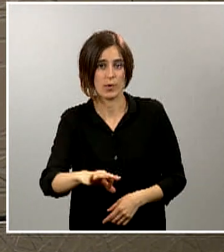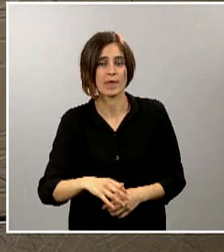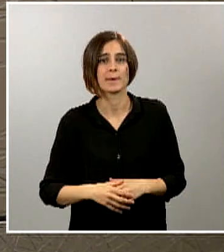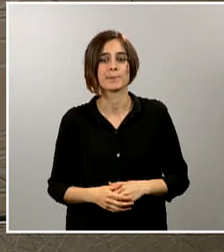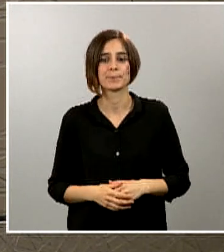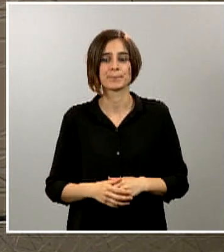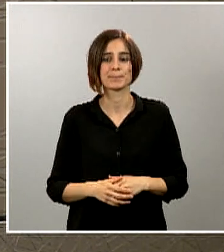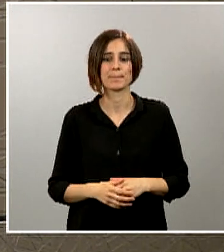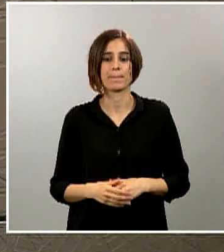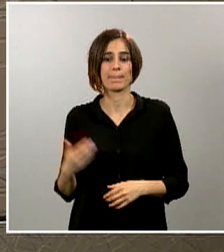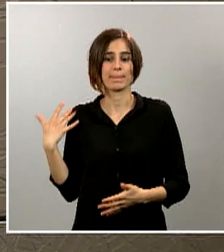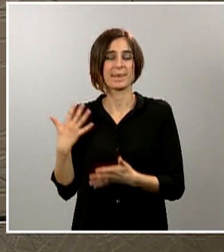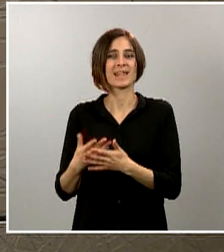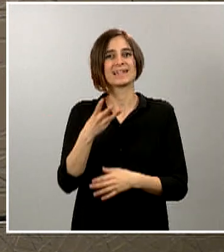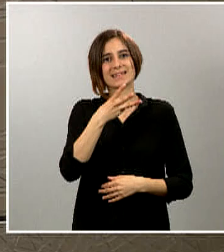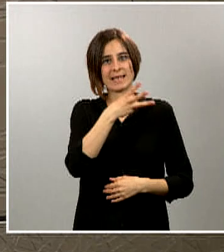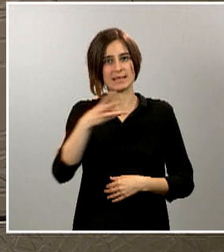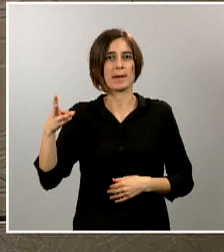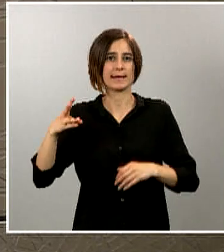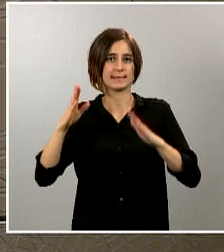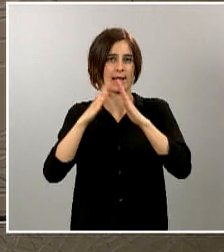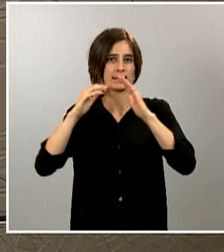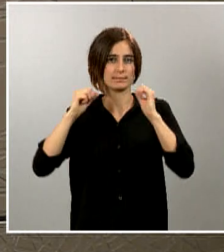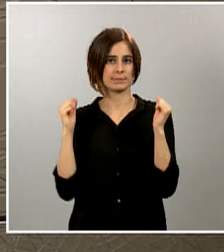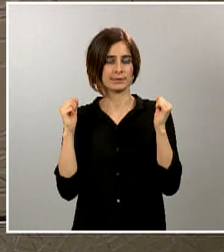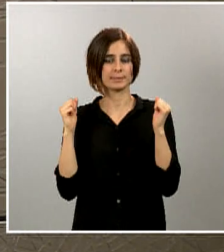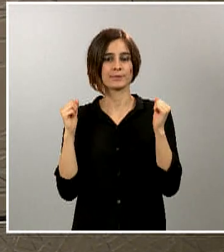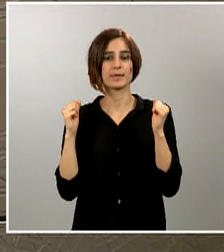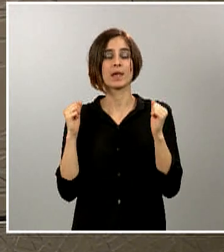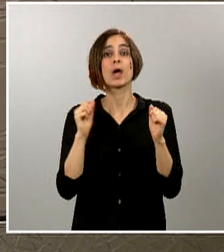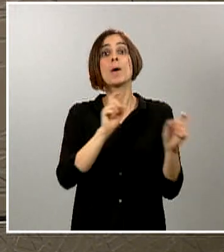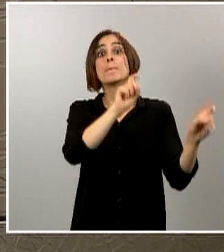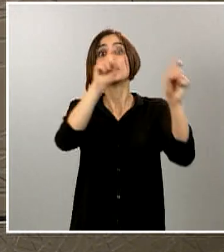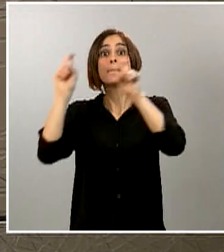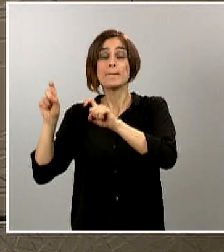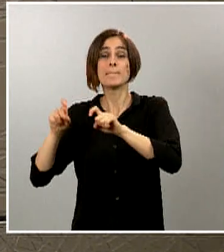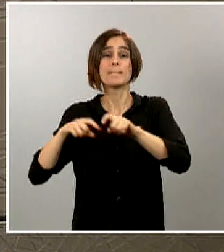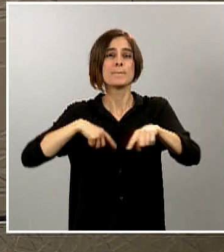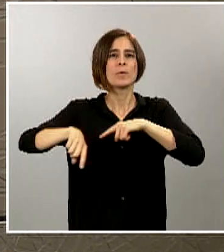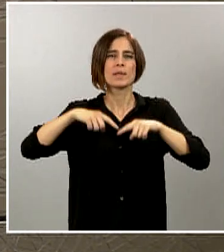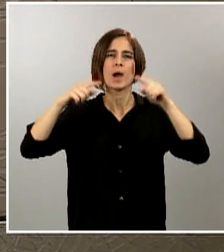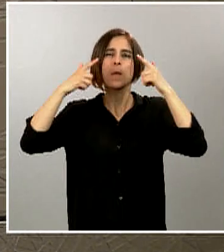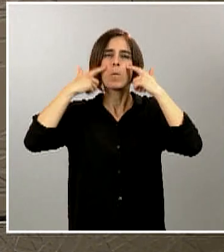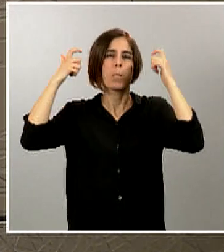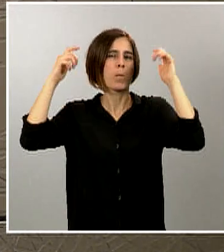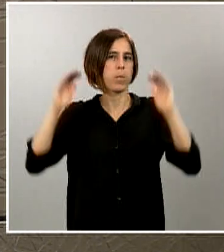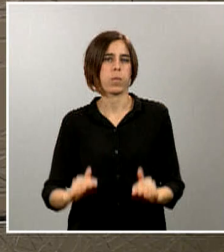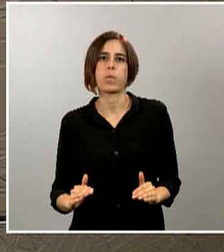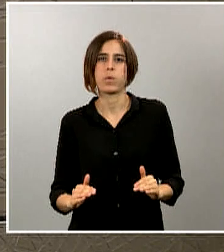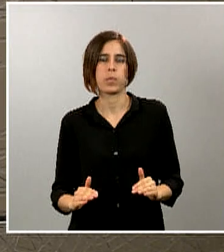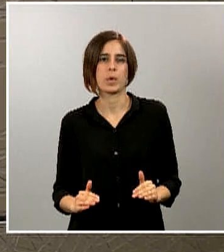de confinamiento y la reducción de la movilidad ha sido drástica. En cifras, una reducción